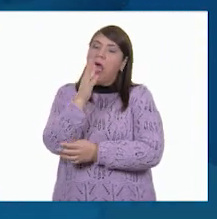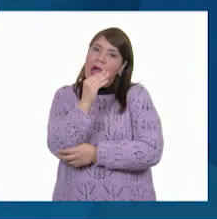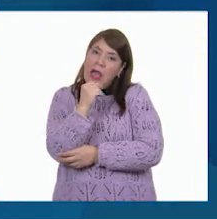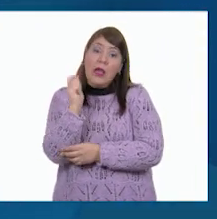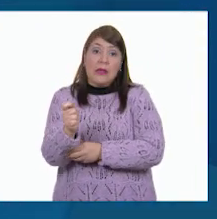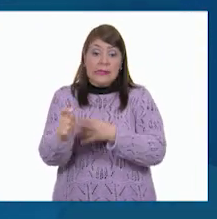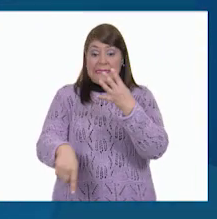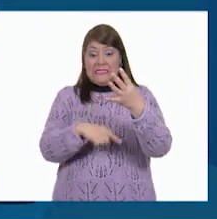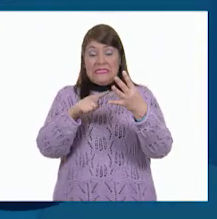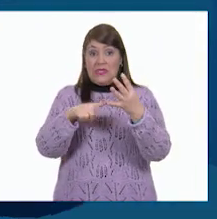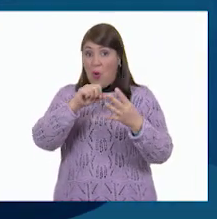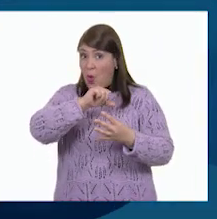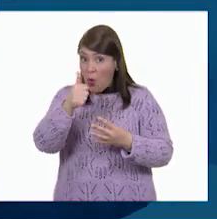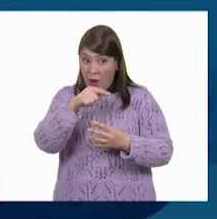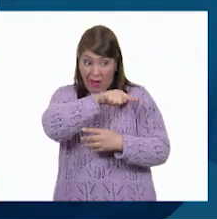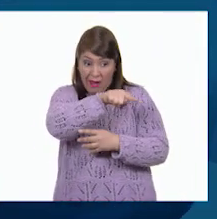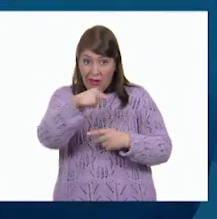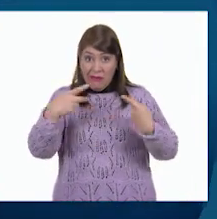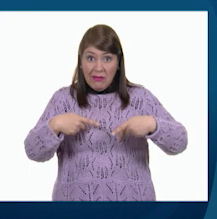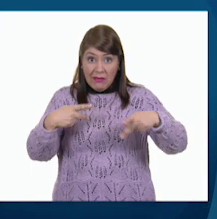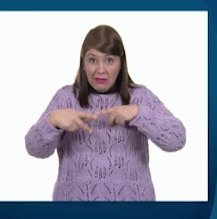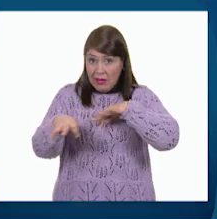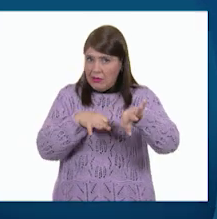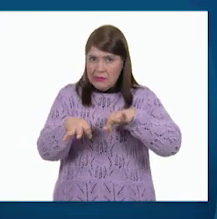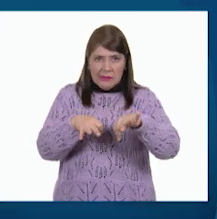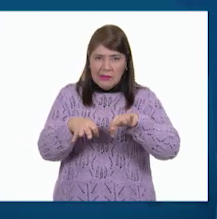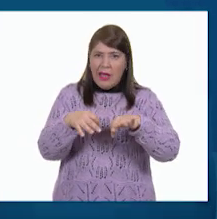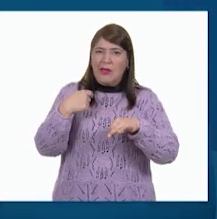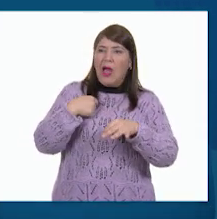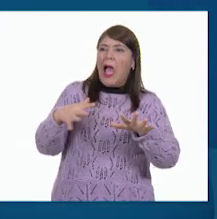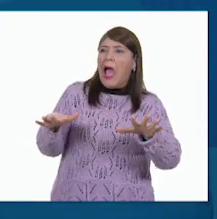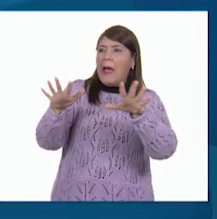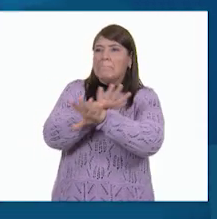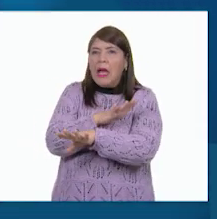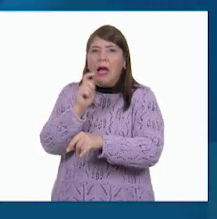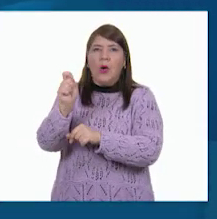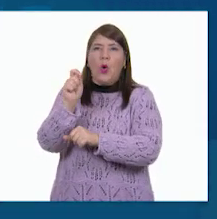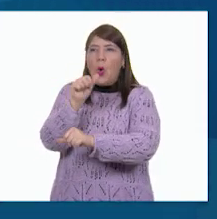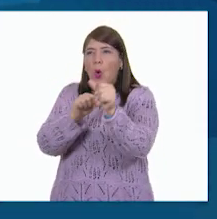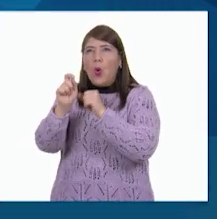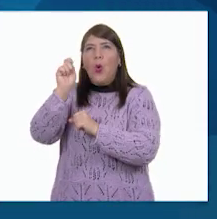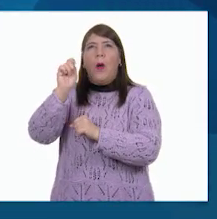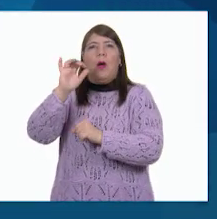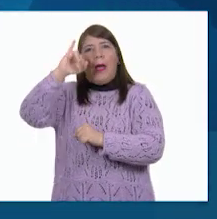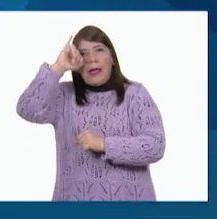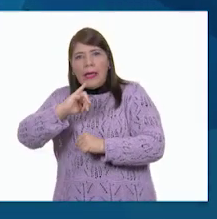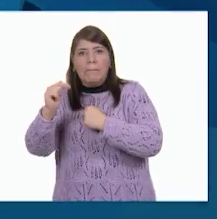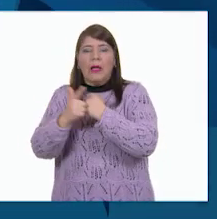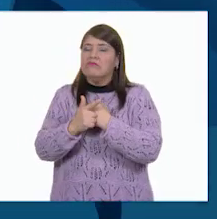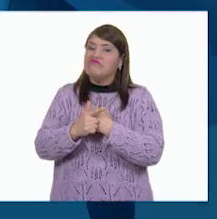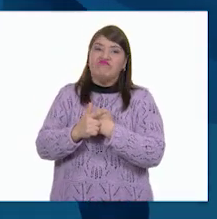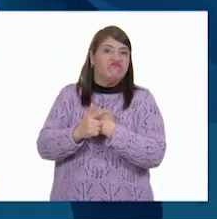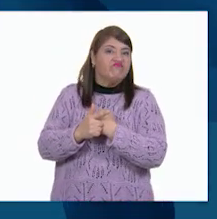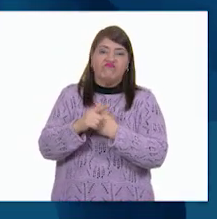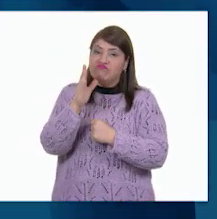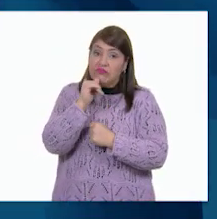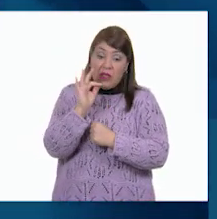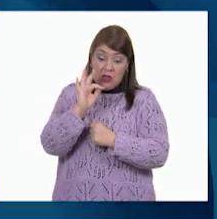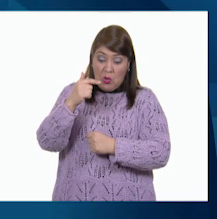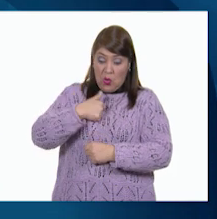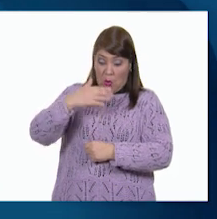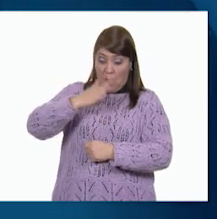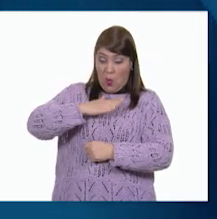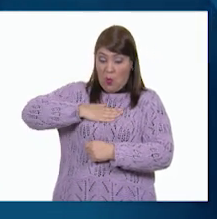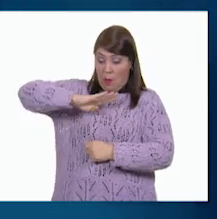raya es que los trabajadores no podían cambiar de empleador ni tampoco podían renunciar. Y en caso de morir,